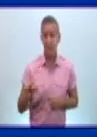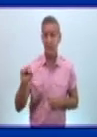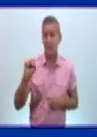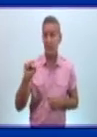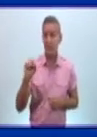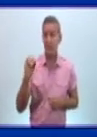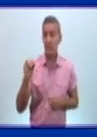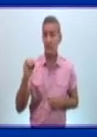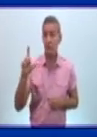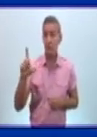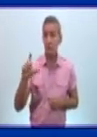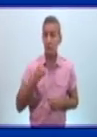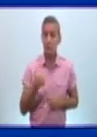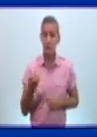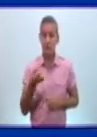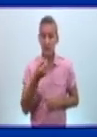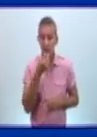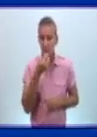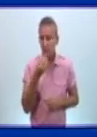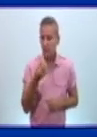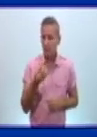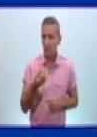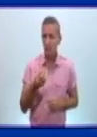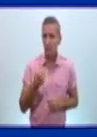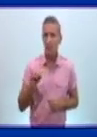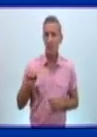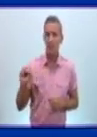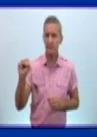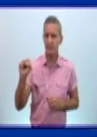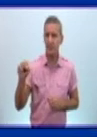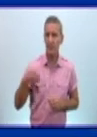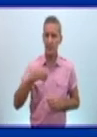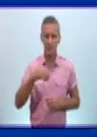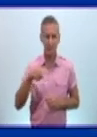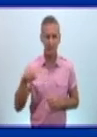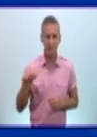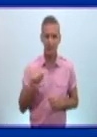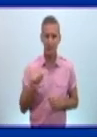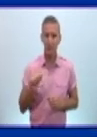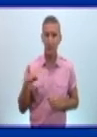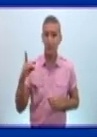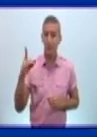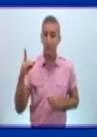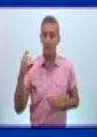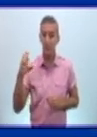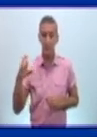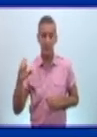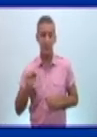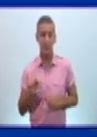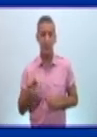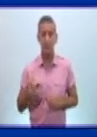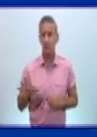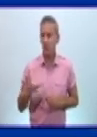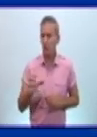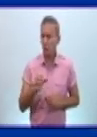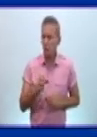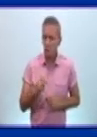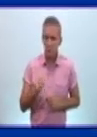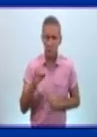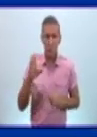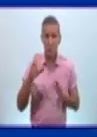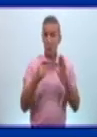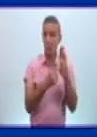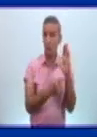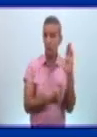azúcar, los saborizantes y el dióxido de carbono. Todos estos componentes